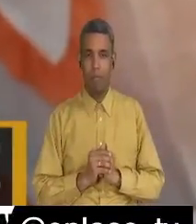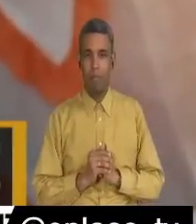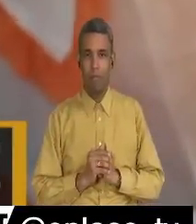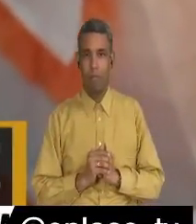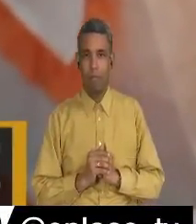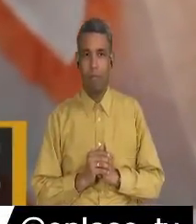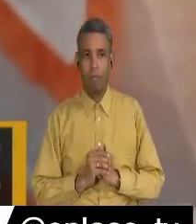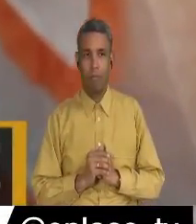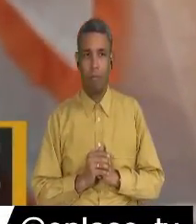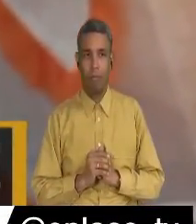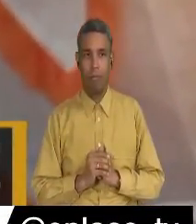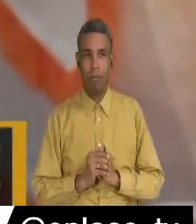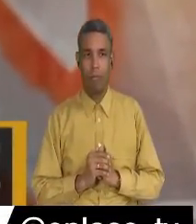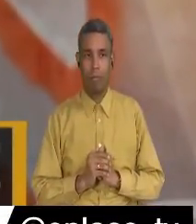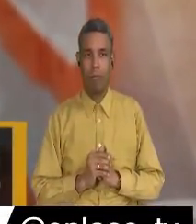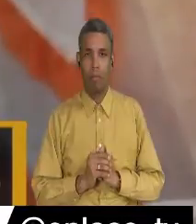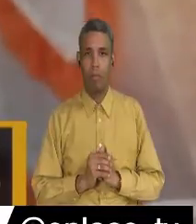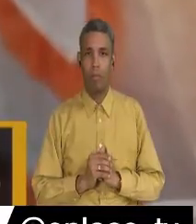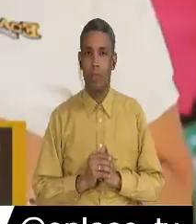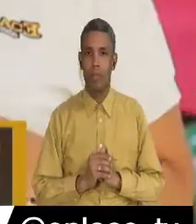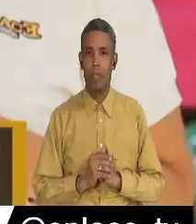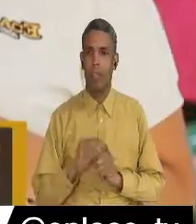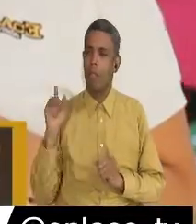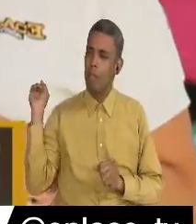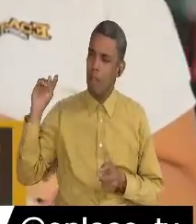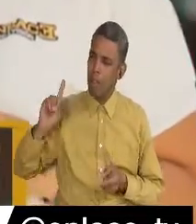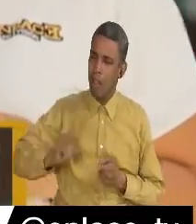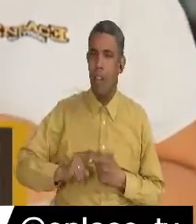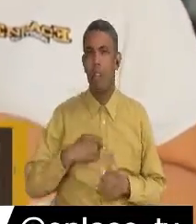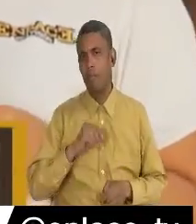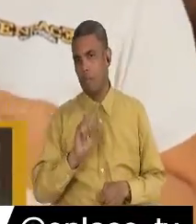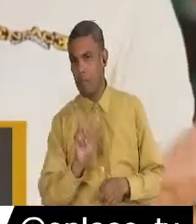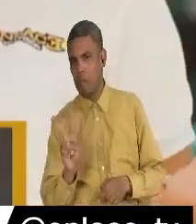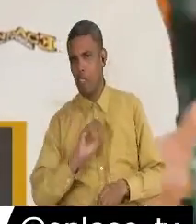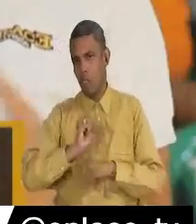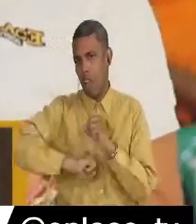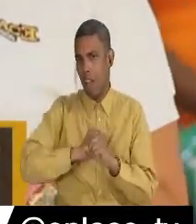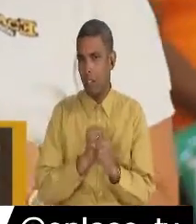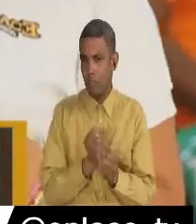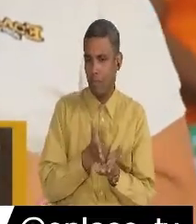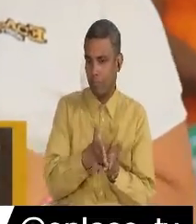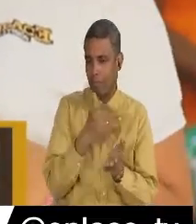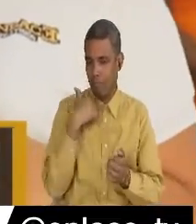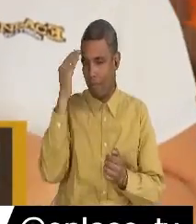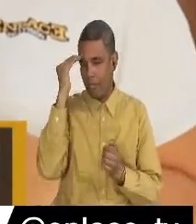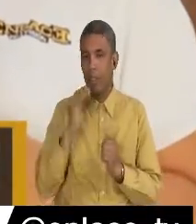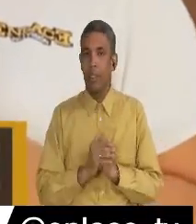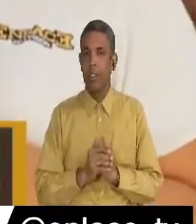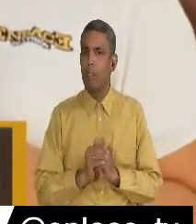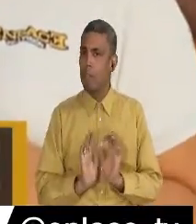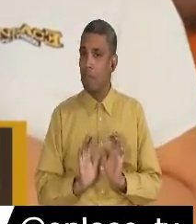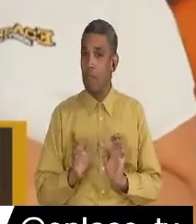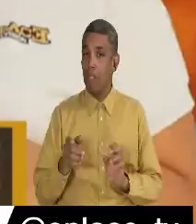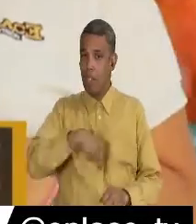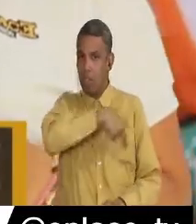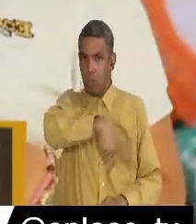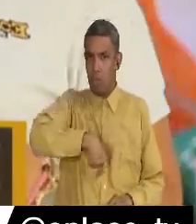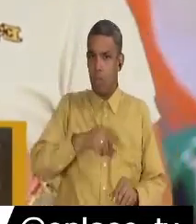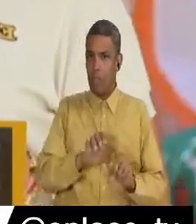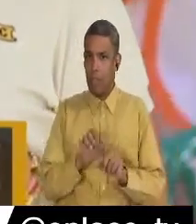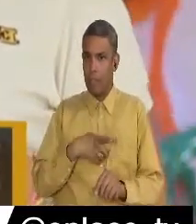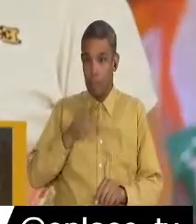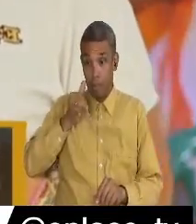las actividades principales del aniversario número 95 de nuestra ciudad. Muy atentos estaremos al desarrollo de esta información. Para Enlace